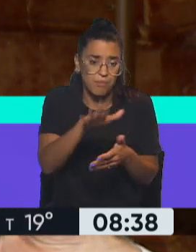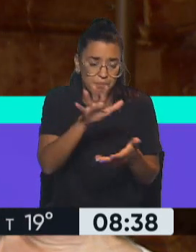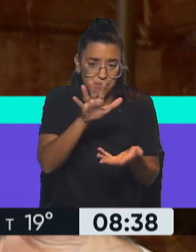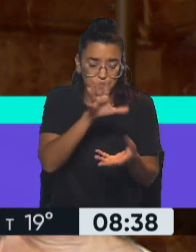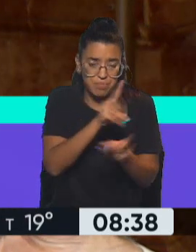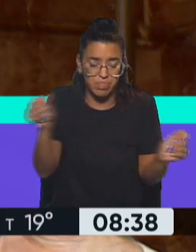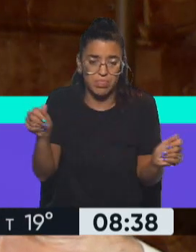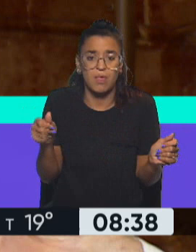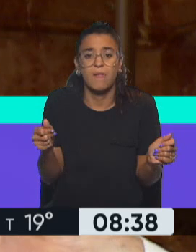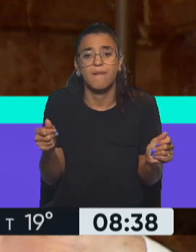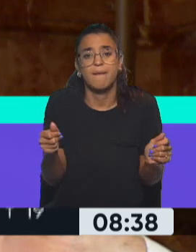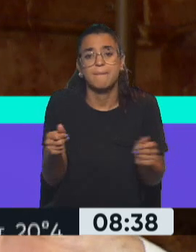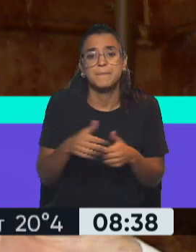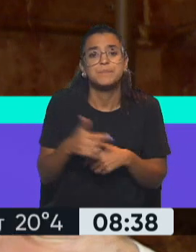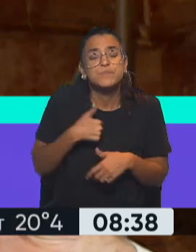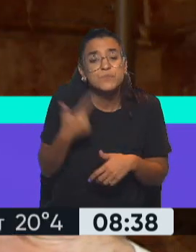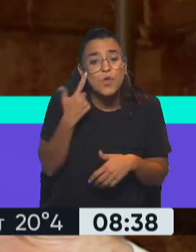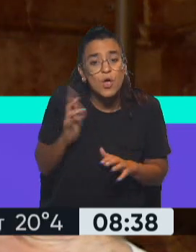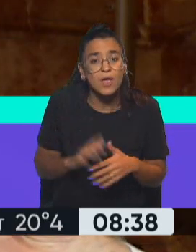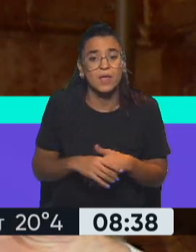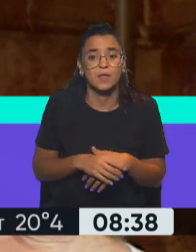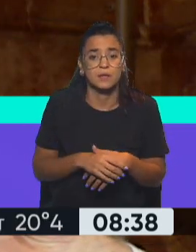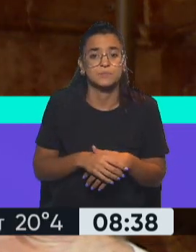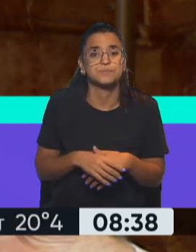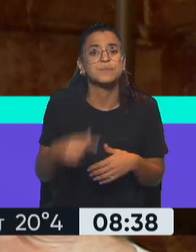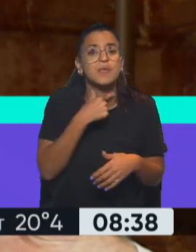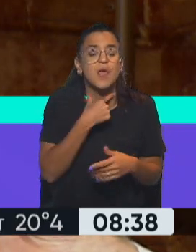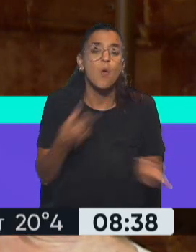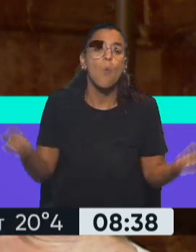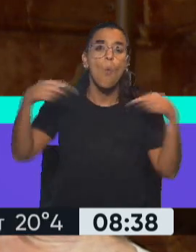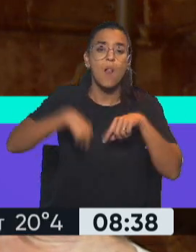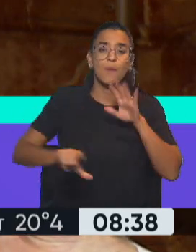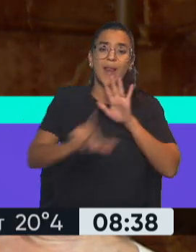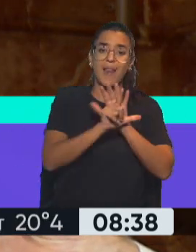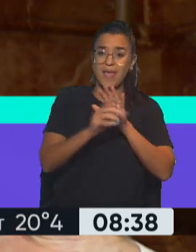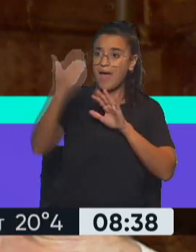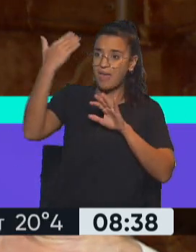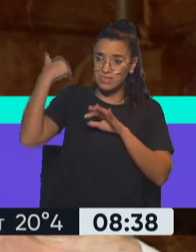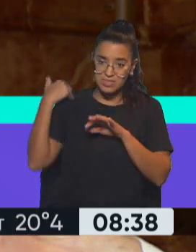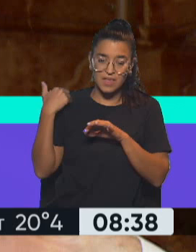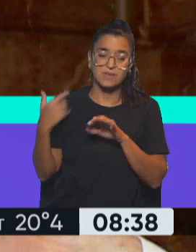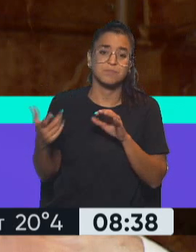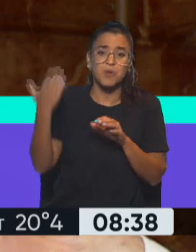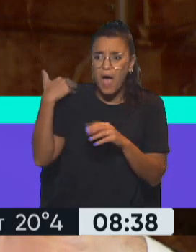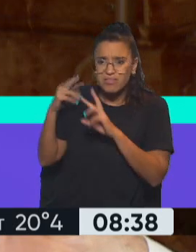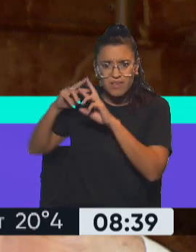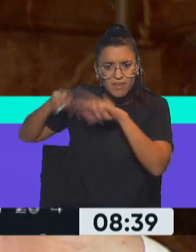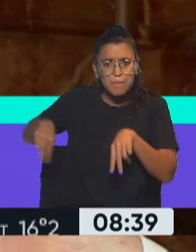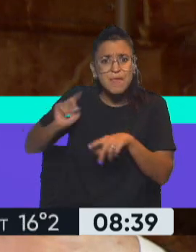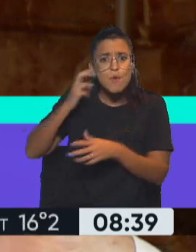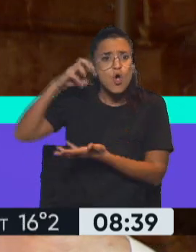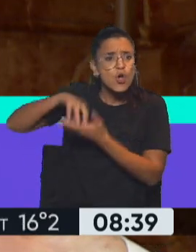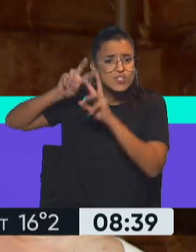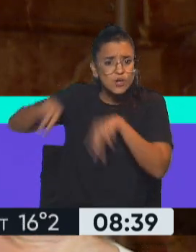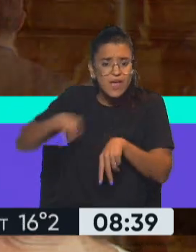que ya se quiere establecer una ley que ha sido derogada por el propio congreso